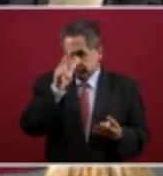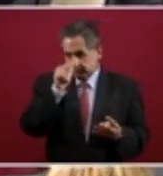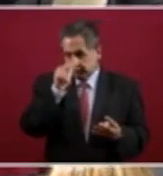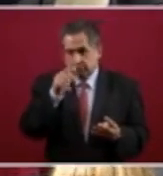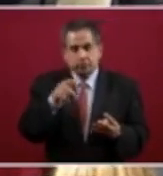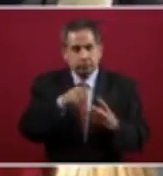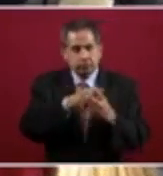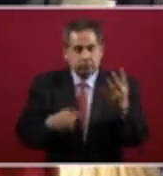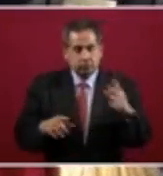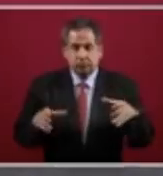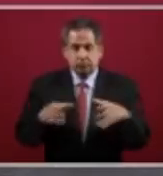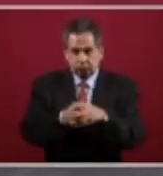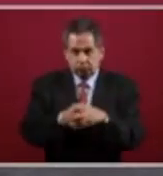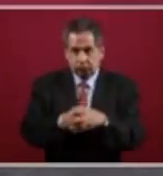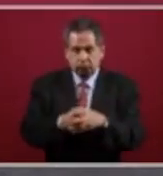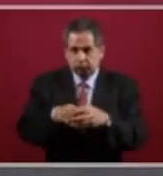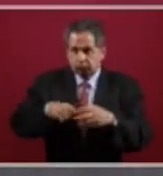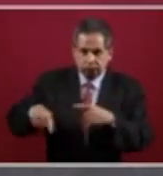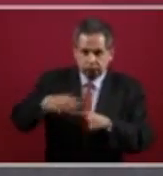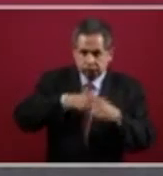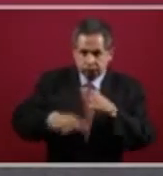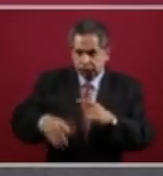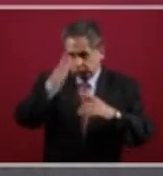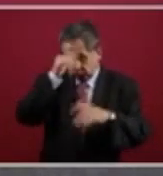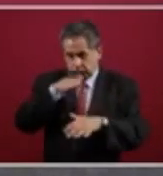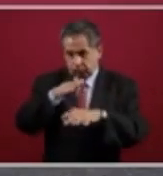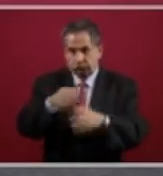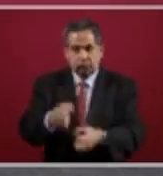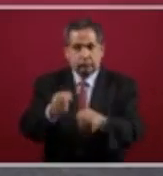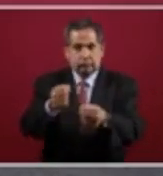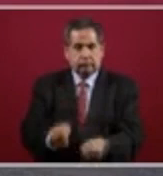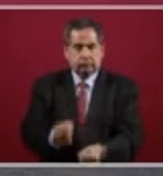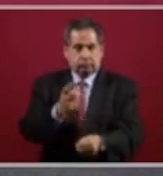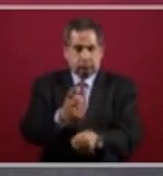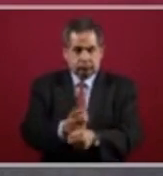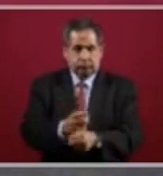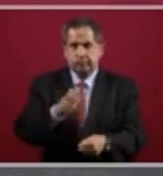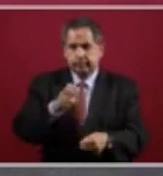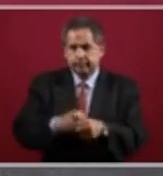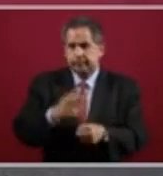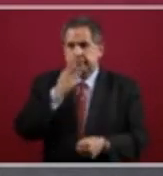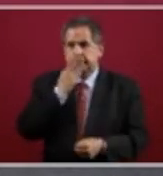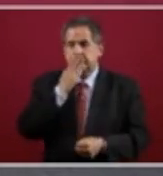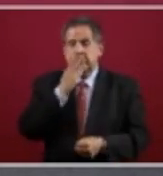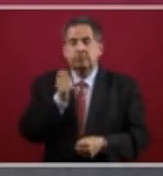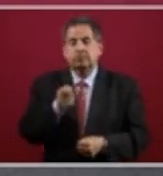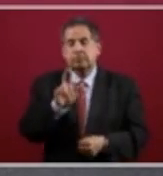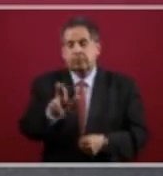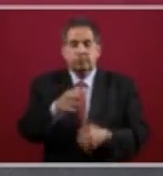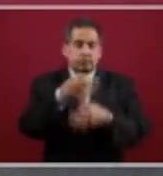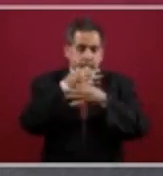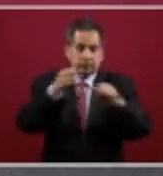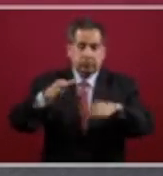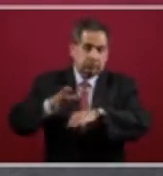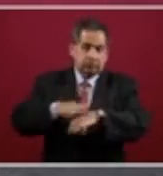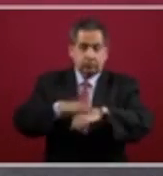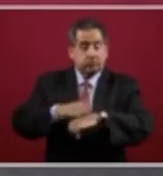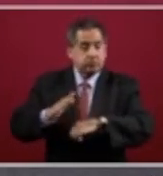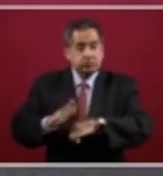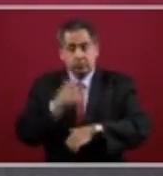para impulsar un acuerdo por la seguridad en Sonora. Esto lo informo